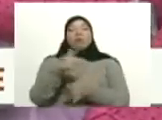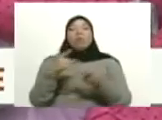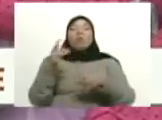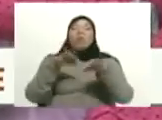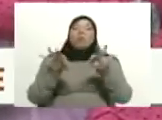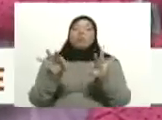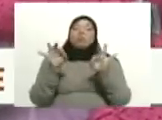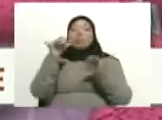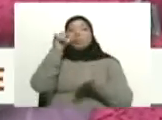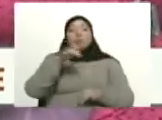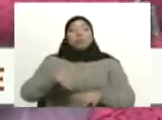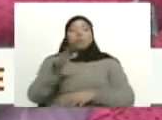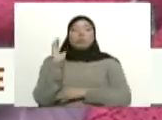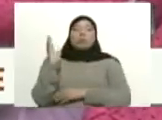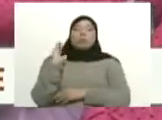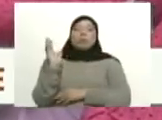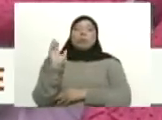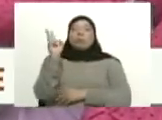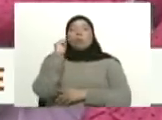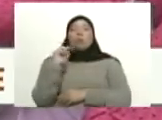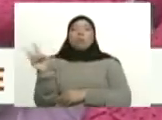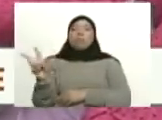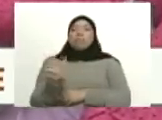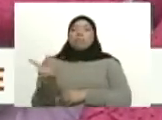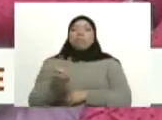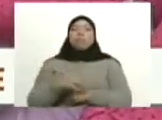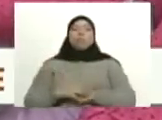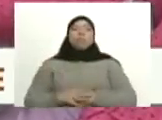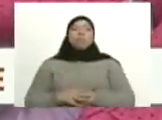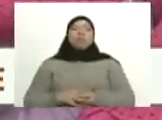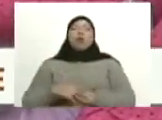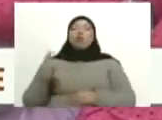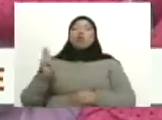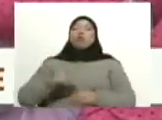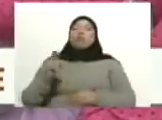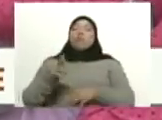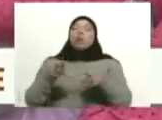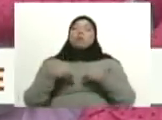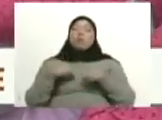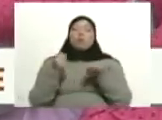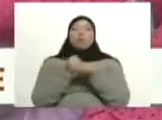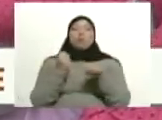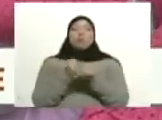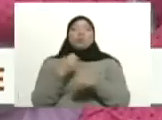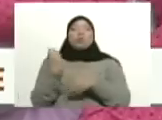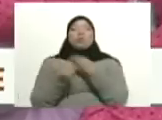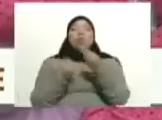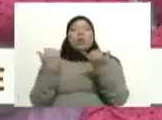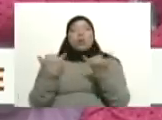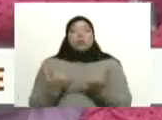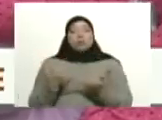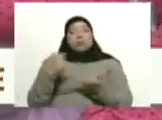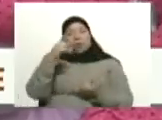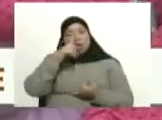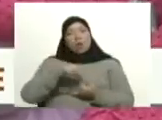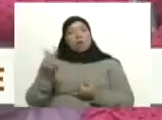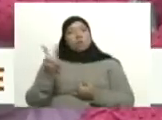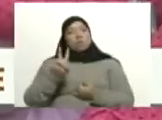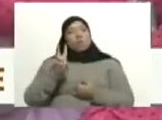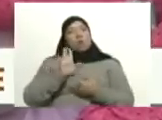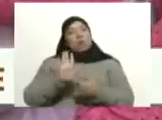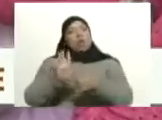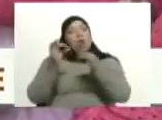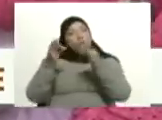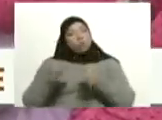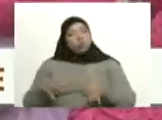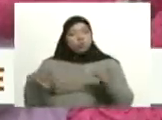escogido por el Parlamento de la República Bolivariana de Venezuela, y nunca se había dado un consenso como el que se dio aquí para